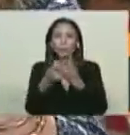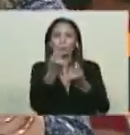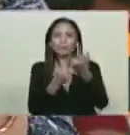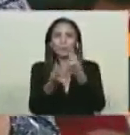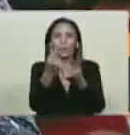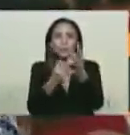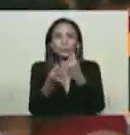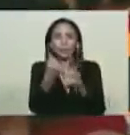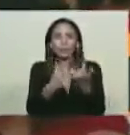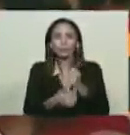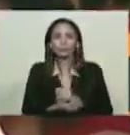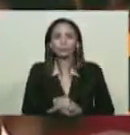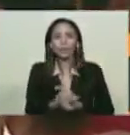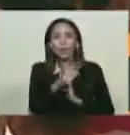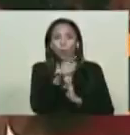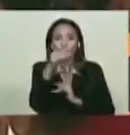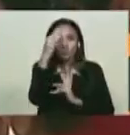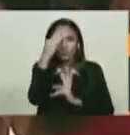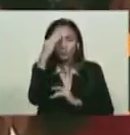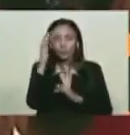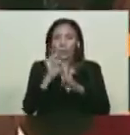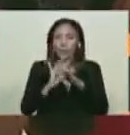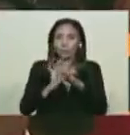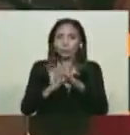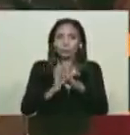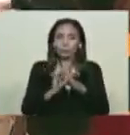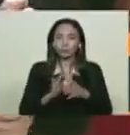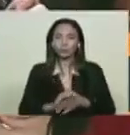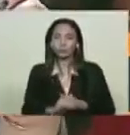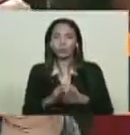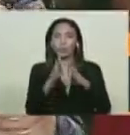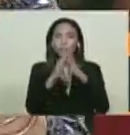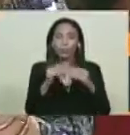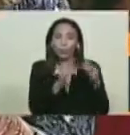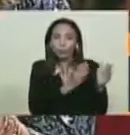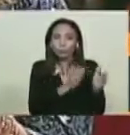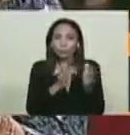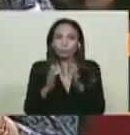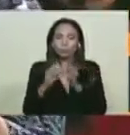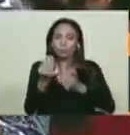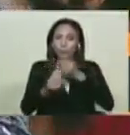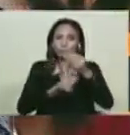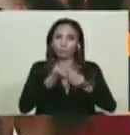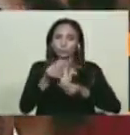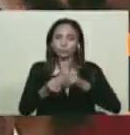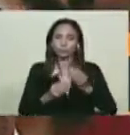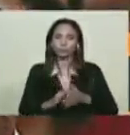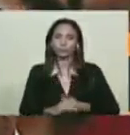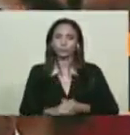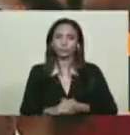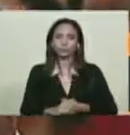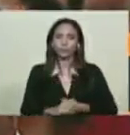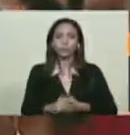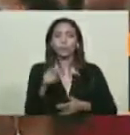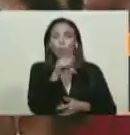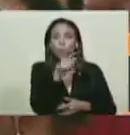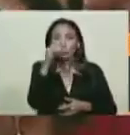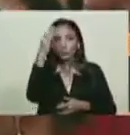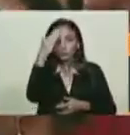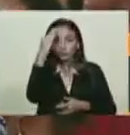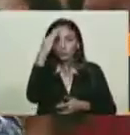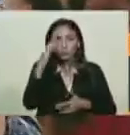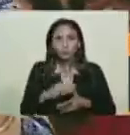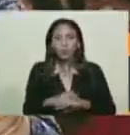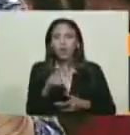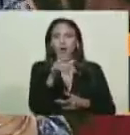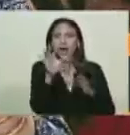que entiendan, porque esa es la función que todos organizados debemos ejercer. Que entiendan que ninguno